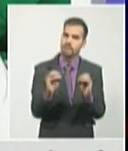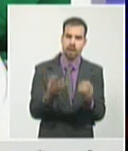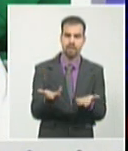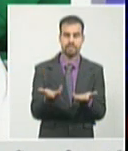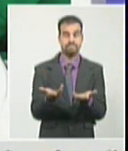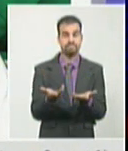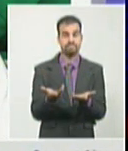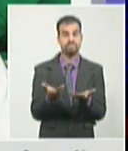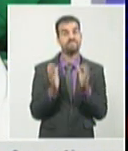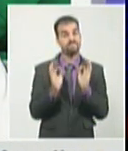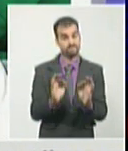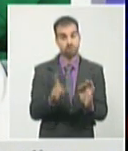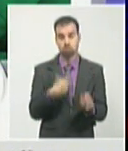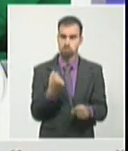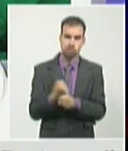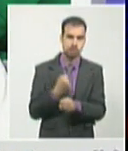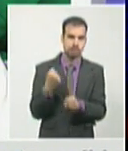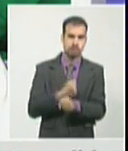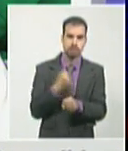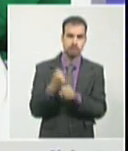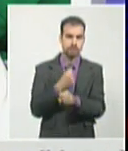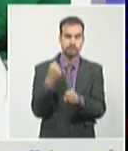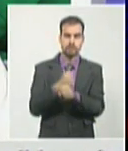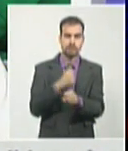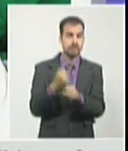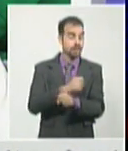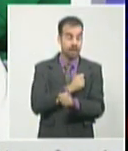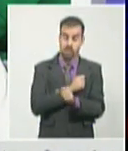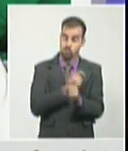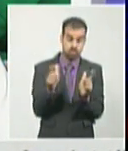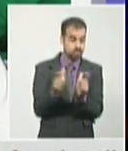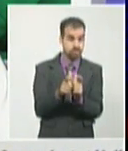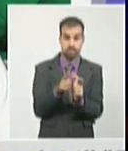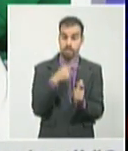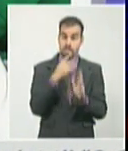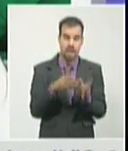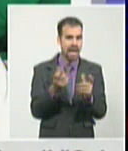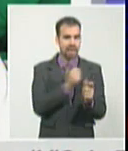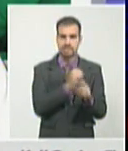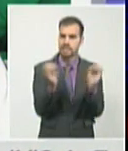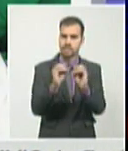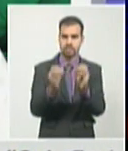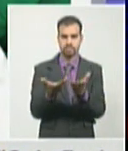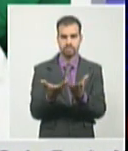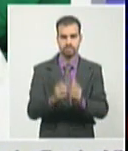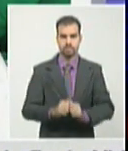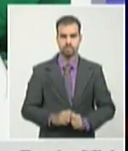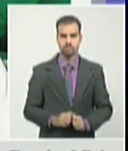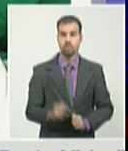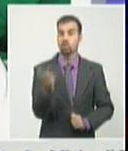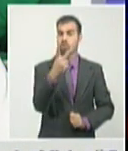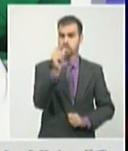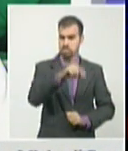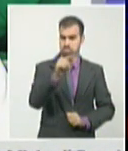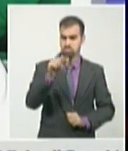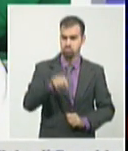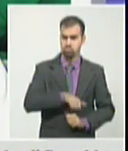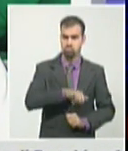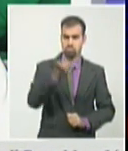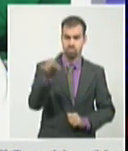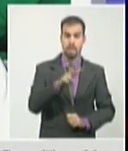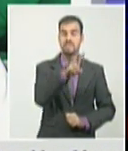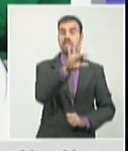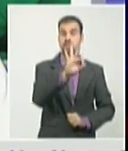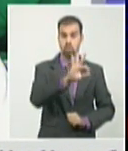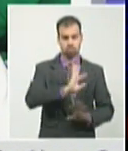cual estamos trabajando por reducirla para 2 personas evacuaron 28 han retornado a sus países